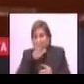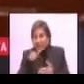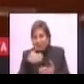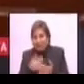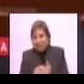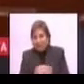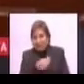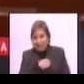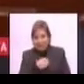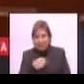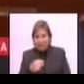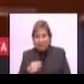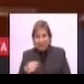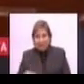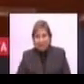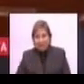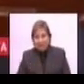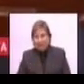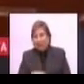el gabinete.